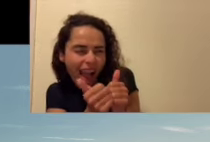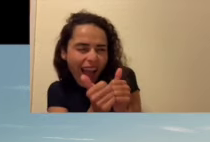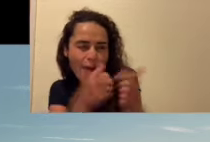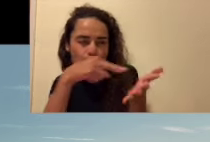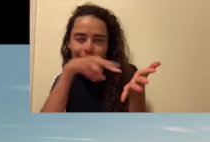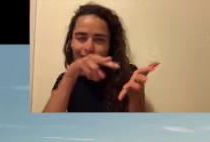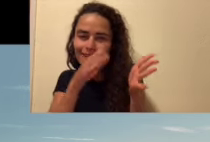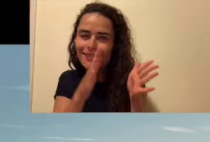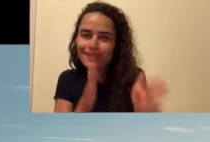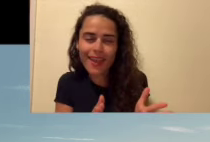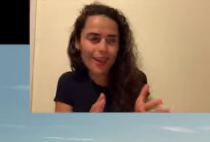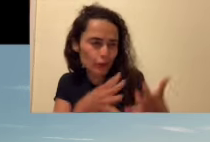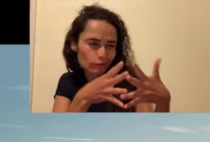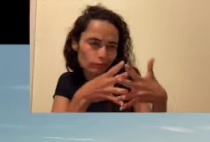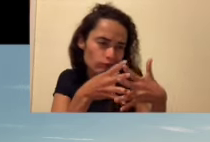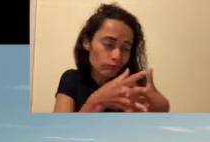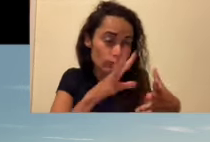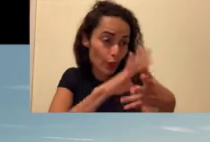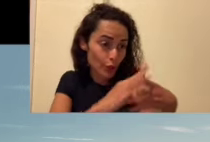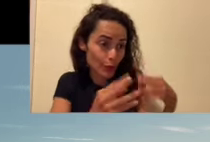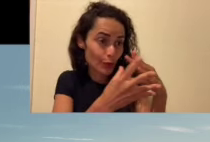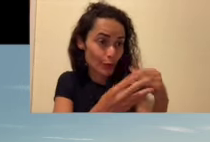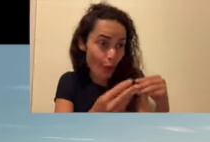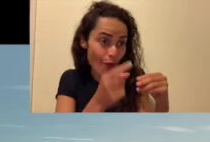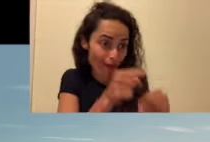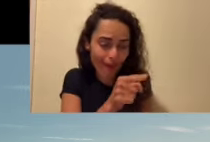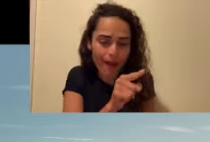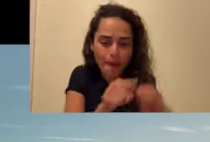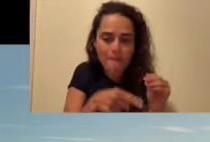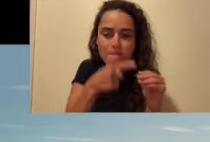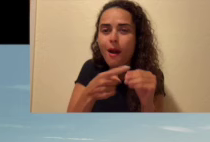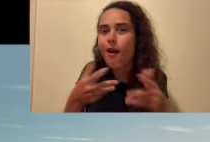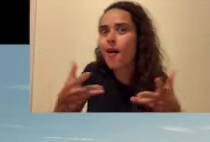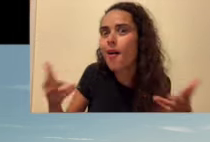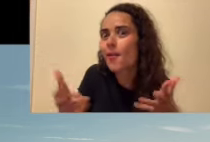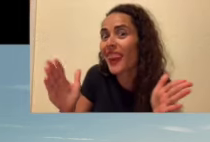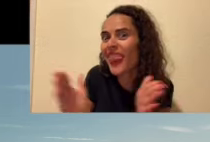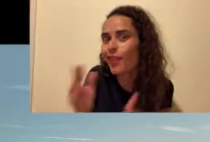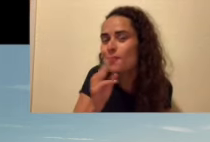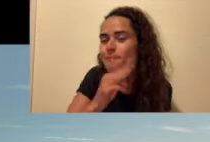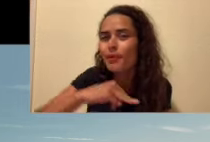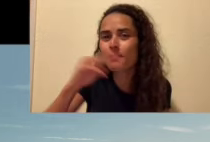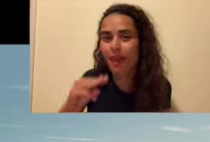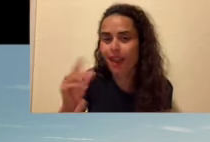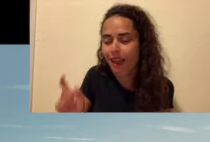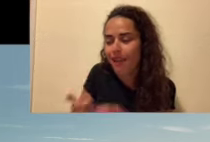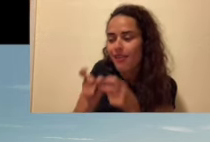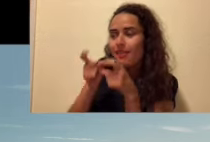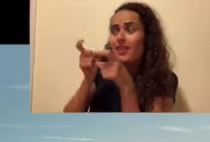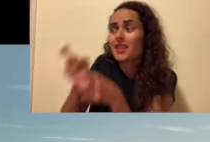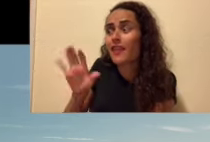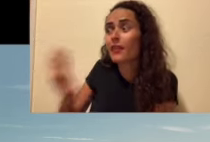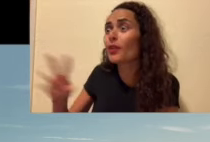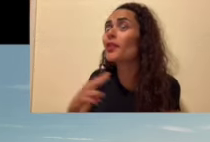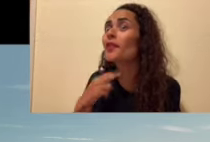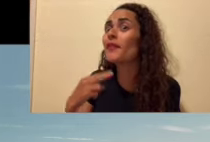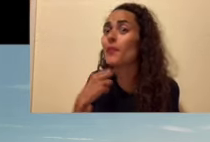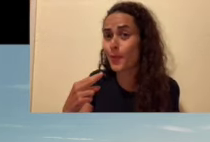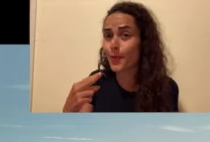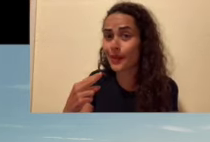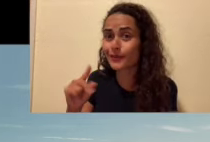how the dancers embody the scene where the Little Mermaid gives her voice to the sea witch in exchange for human legs. Stay tuned!